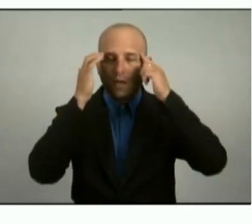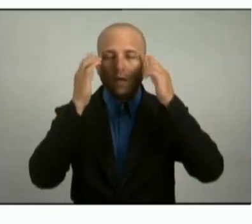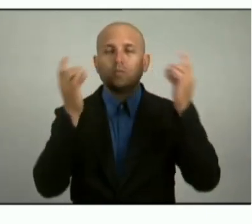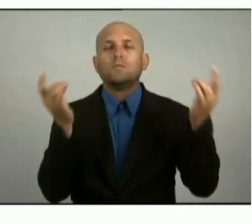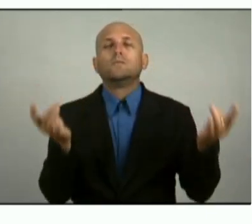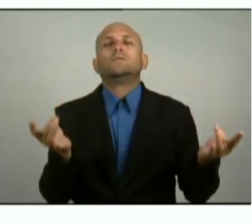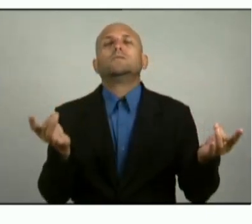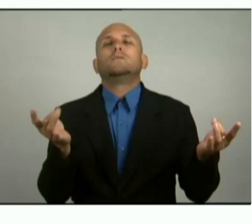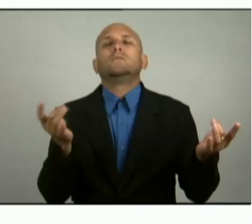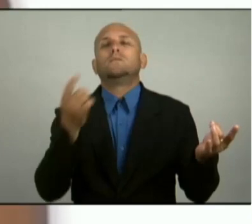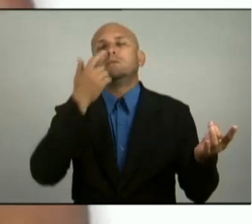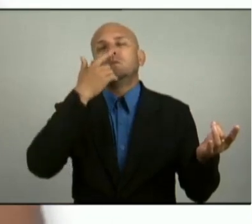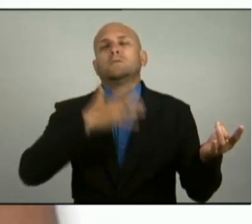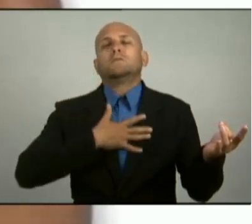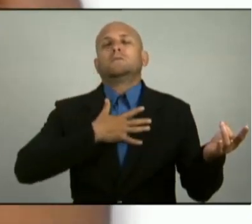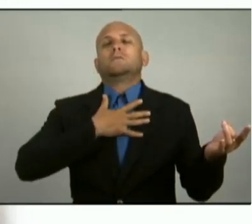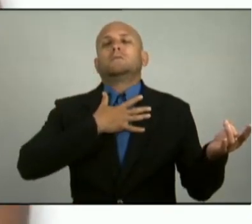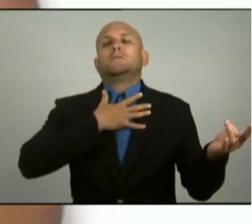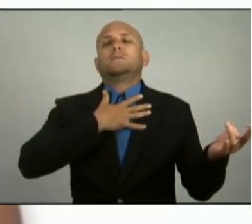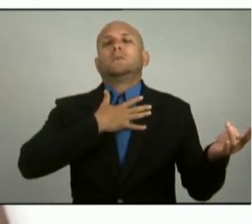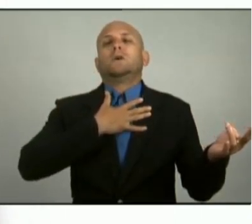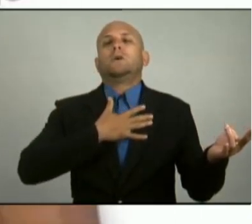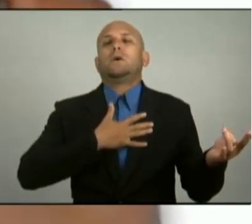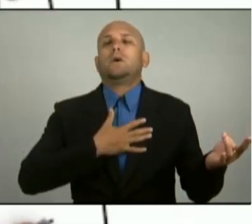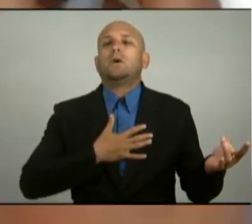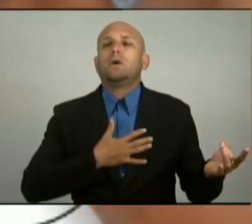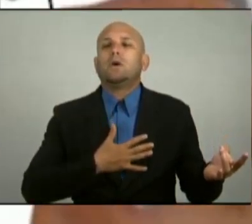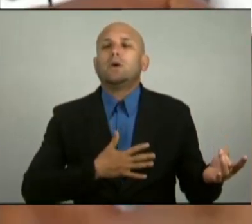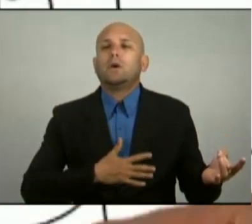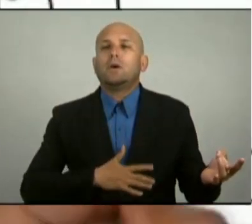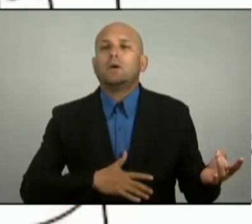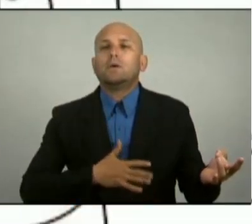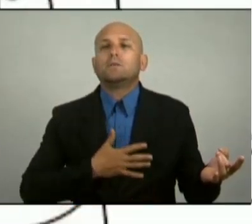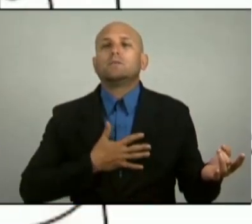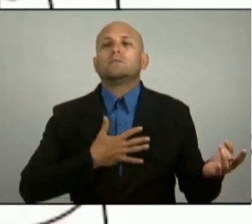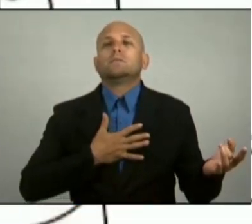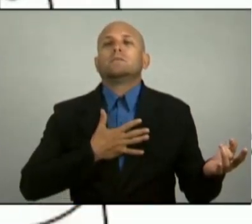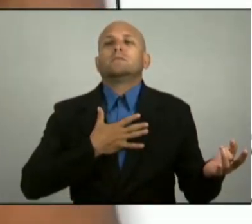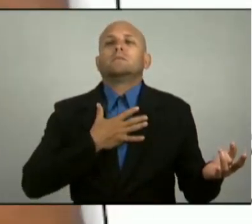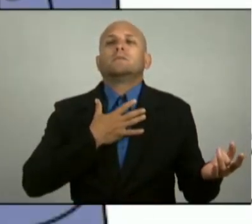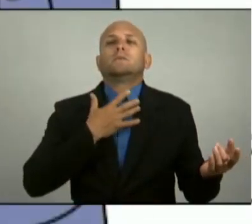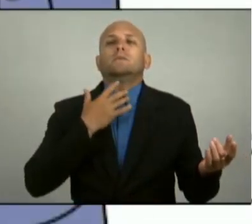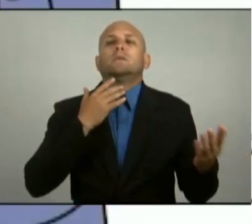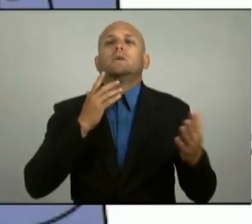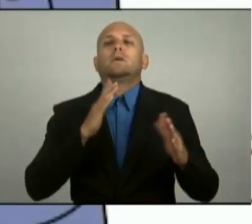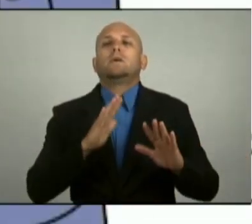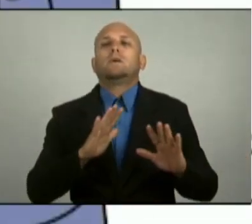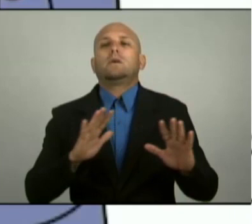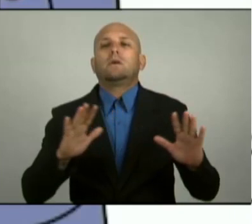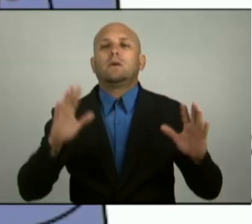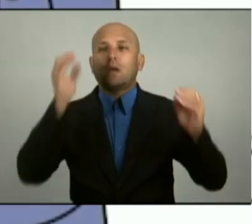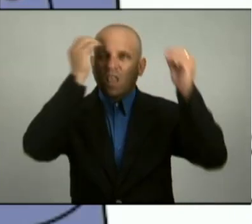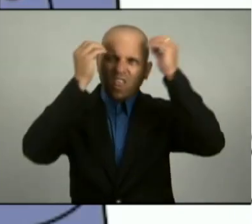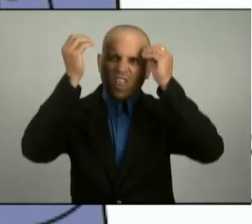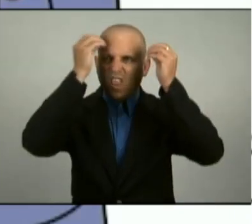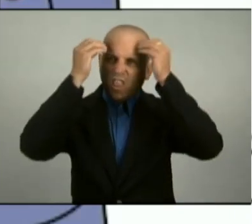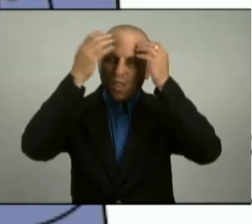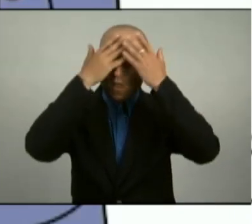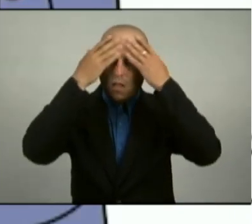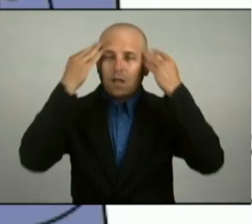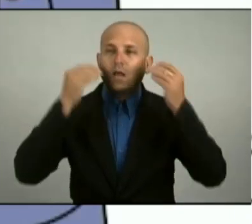respiración profunda y la relajación muscular progresiva son técnicas que pueden ayudar a reducir el estrés y la